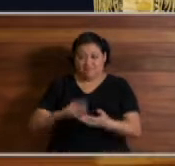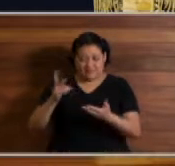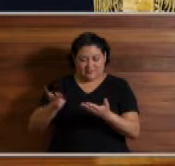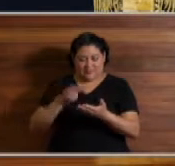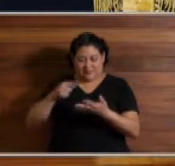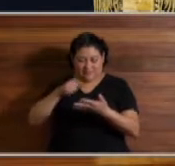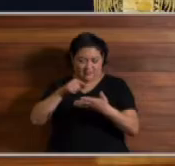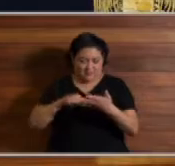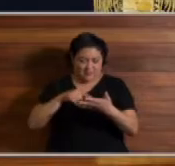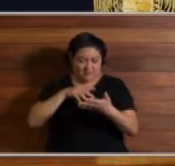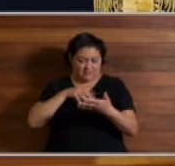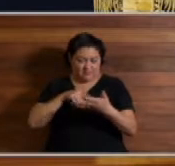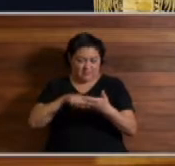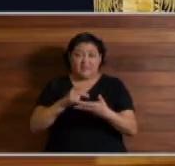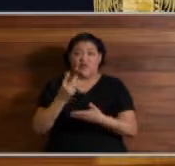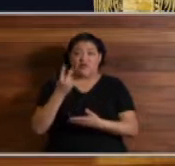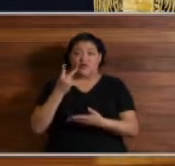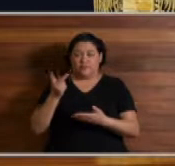Hay dos directamente,